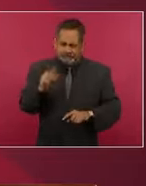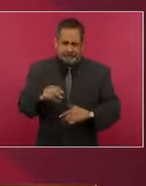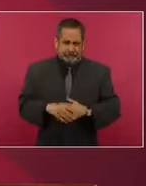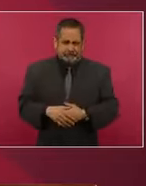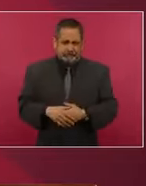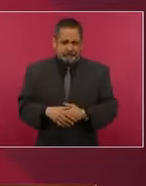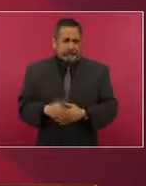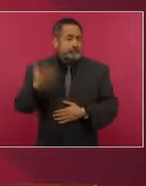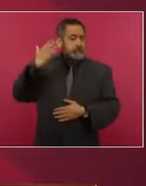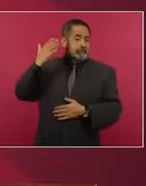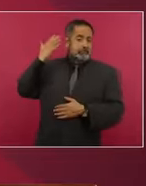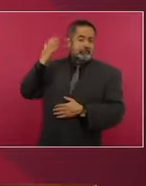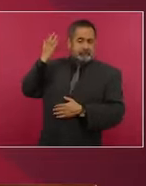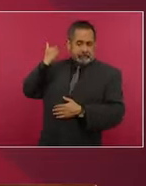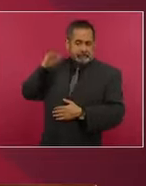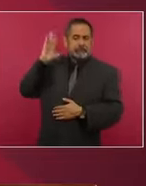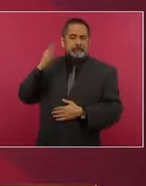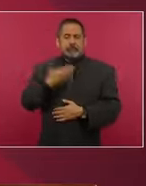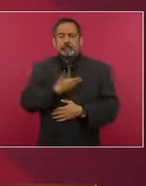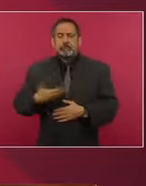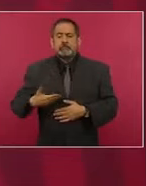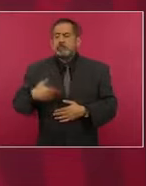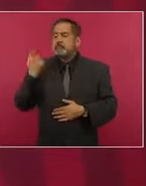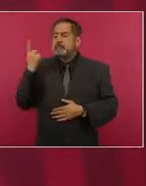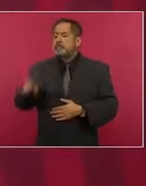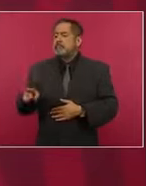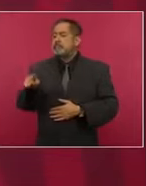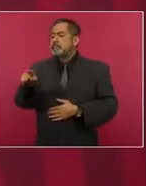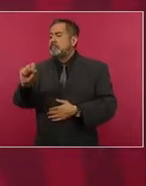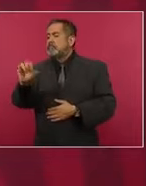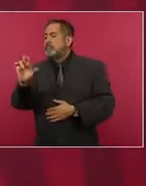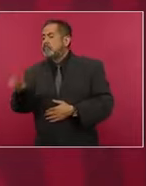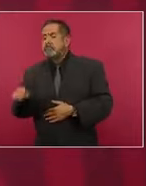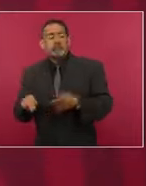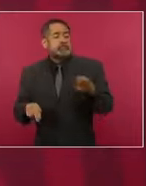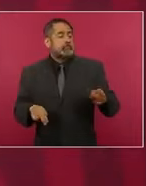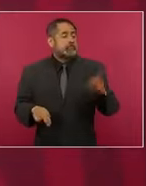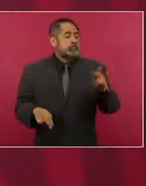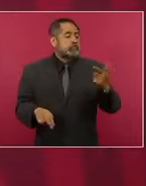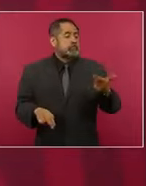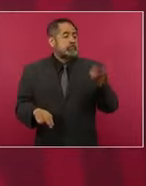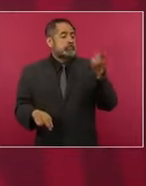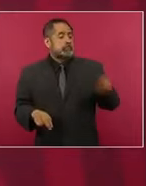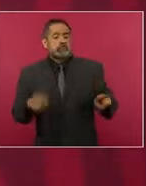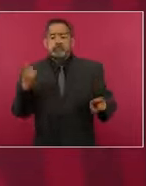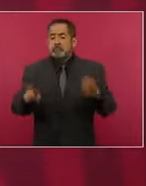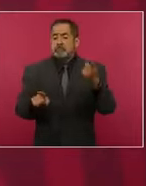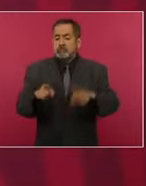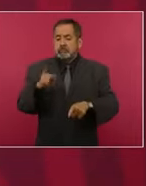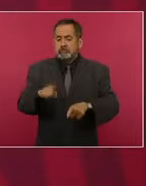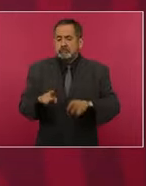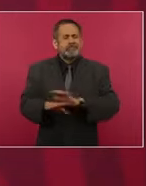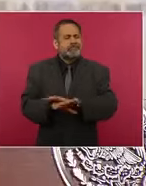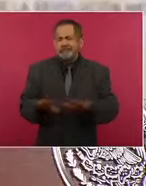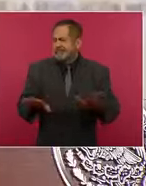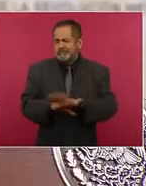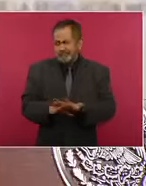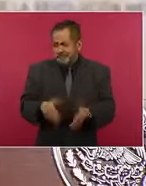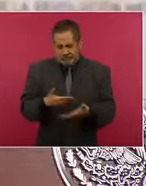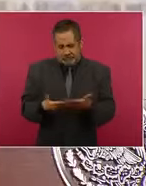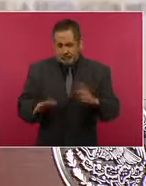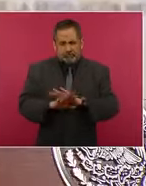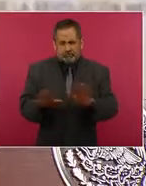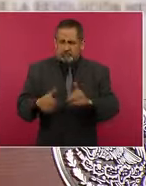en el Poder Judicial, en la Suprema Corte, en la Procuraduría. No, ahora hay